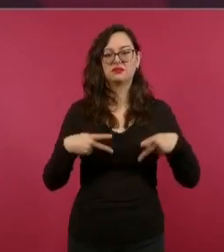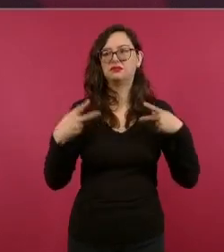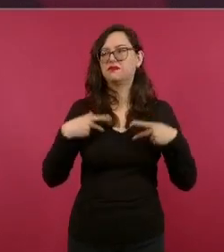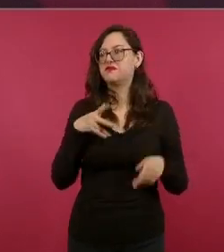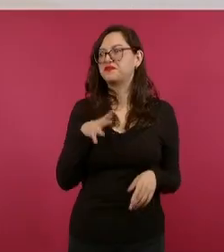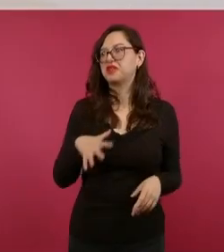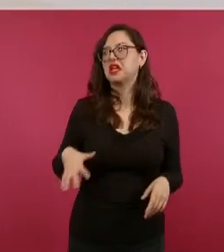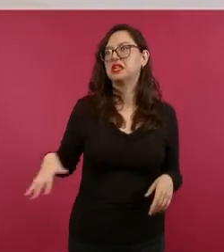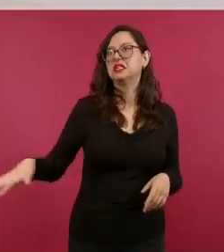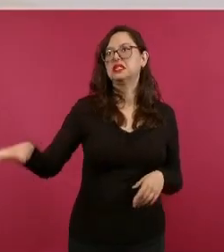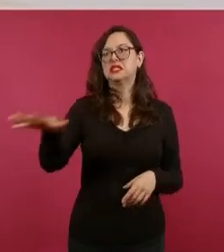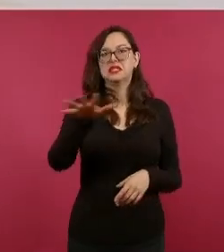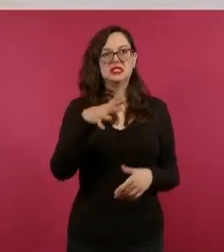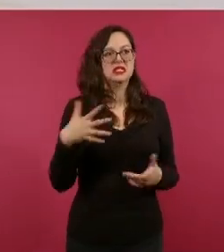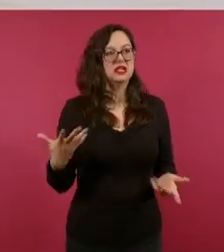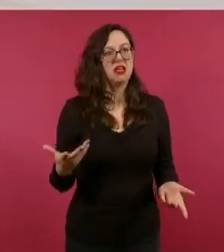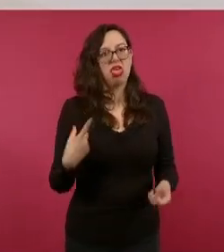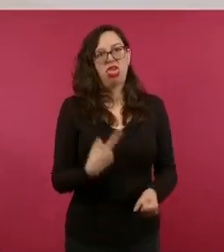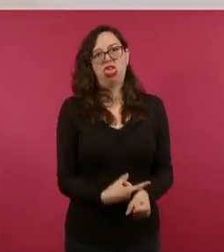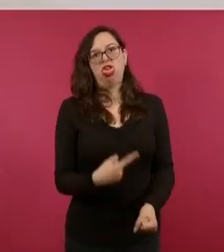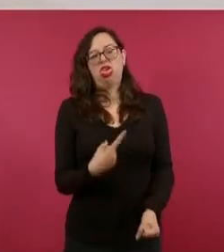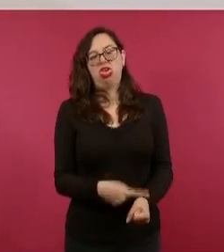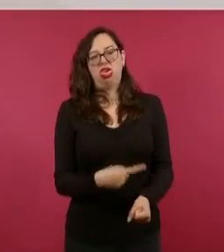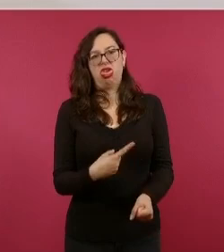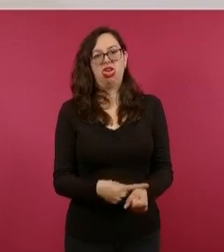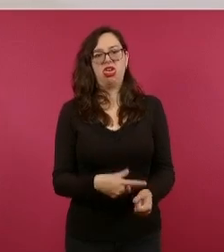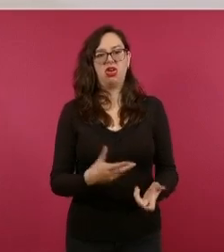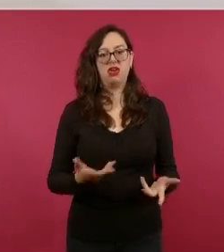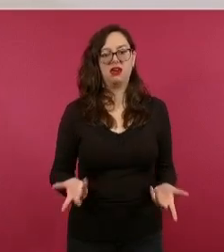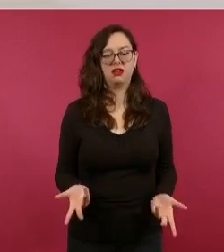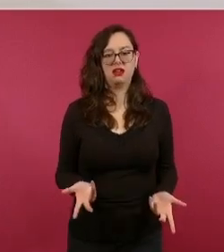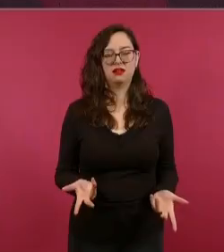Y el ejercicio,